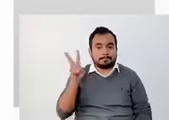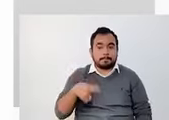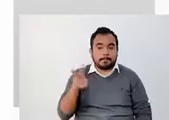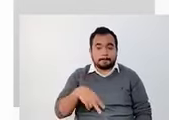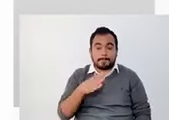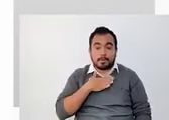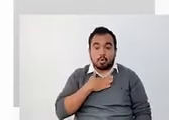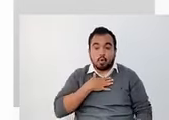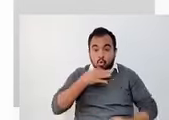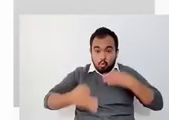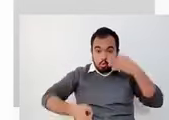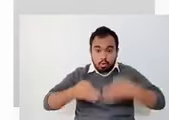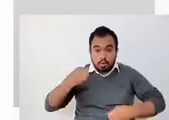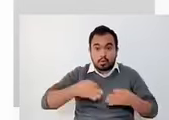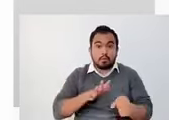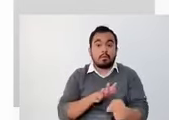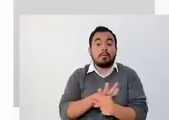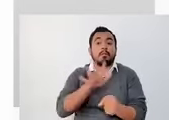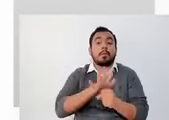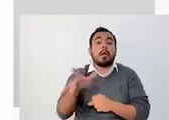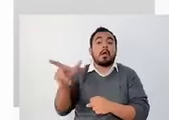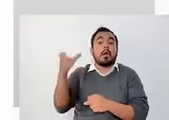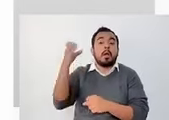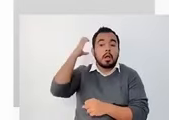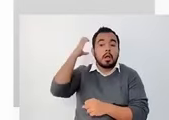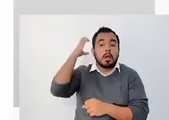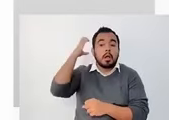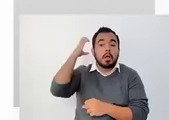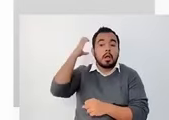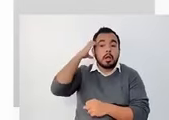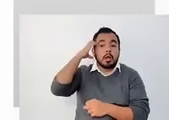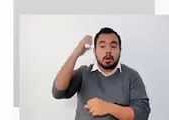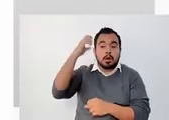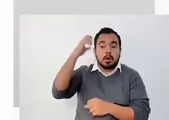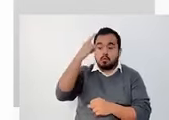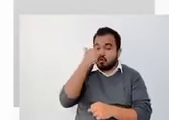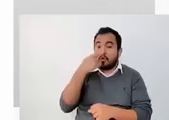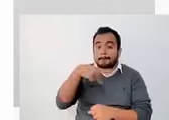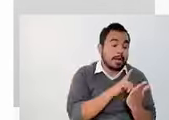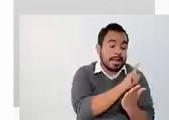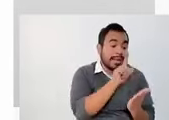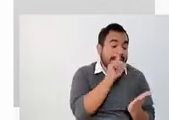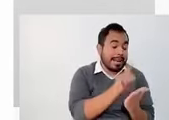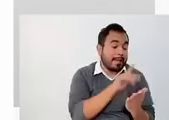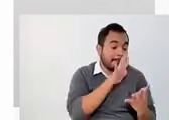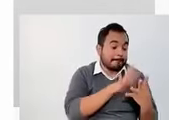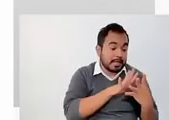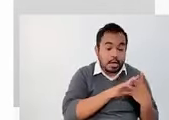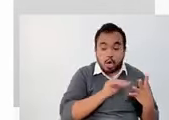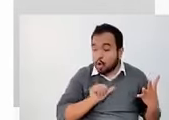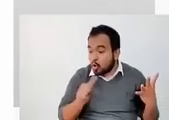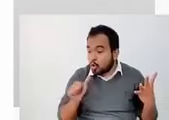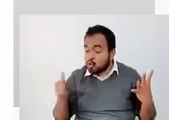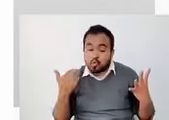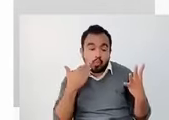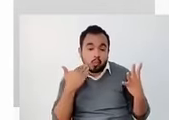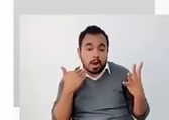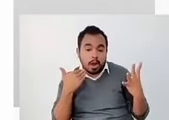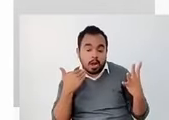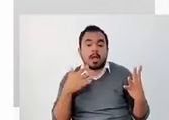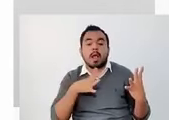de la criminología, pero es evidente que el derecho penal tiene algo que no tienen el resto de las disciplinas. Existe